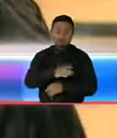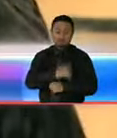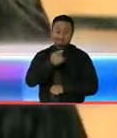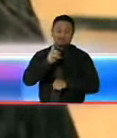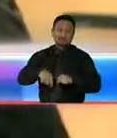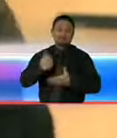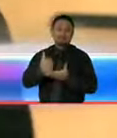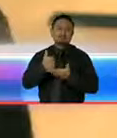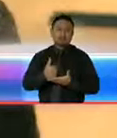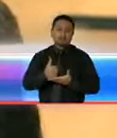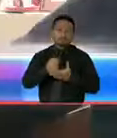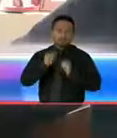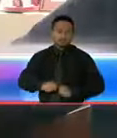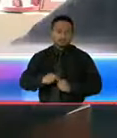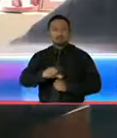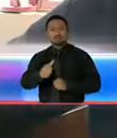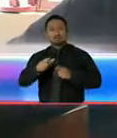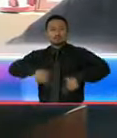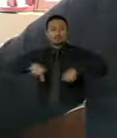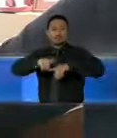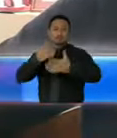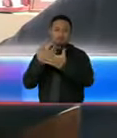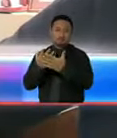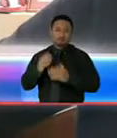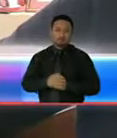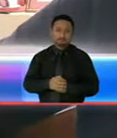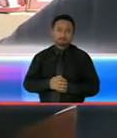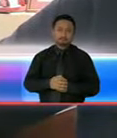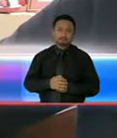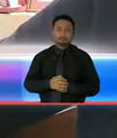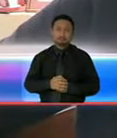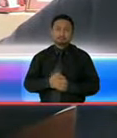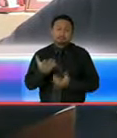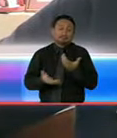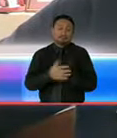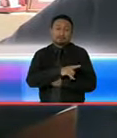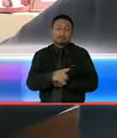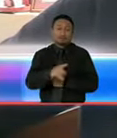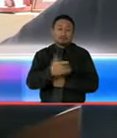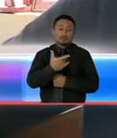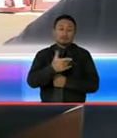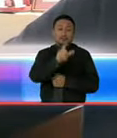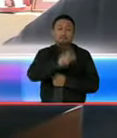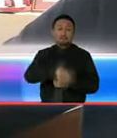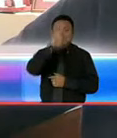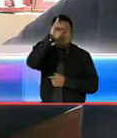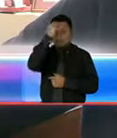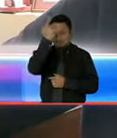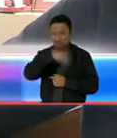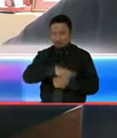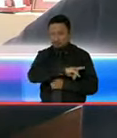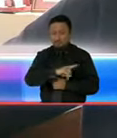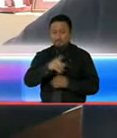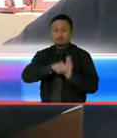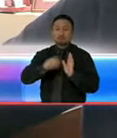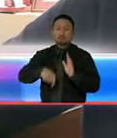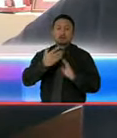este beneficio de favorabilidad. Pero, a través de una equivocada interpretación, la defensa ha